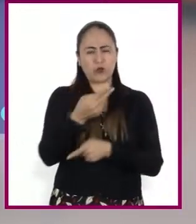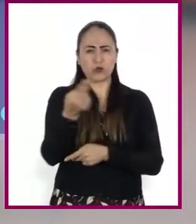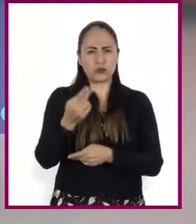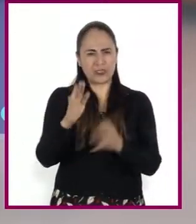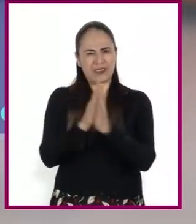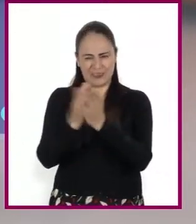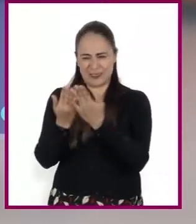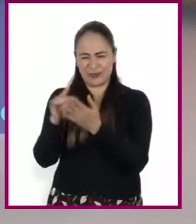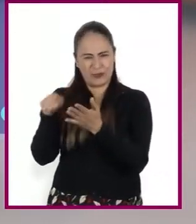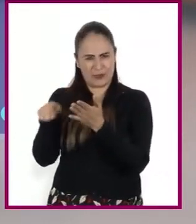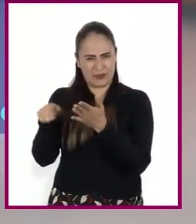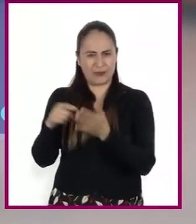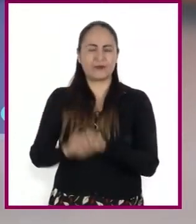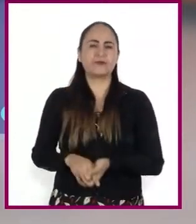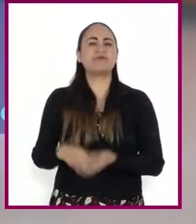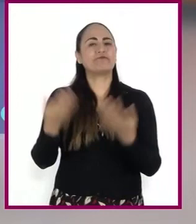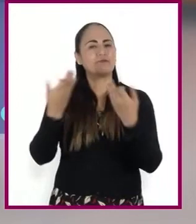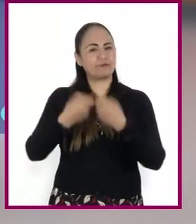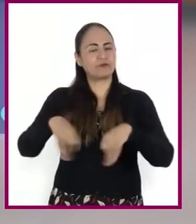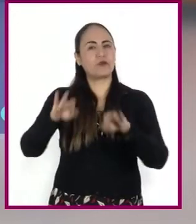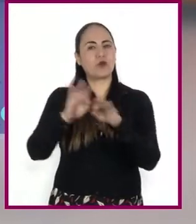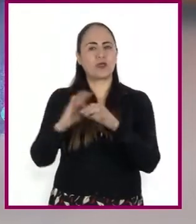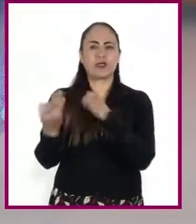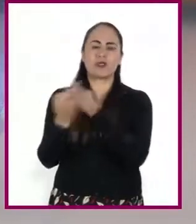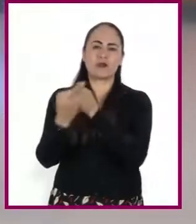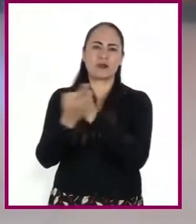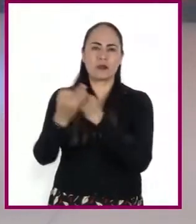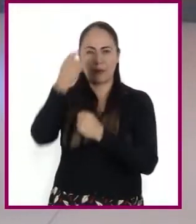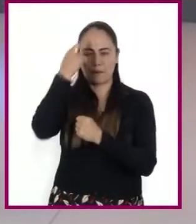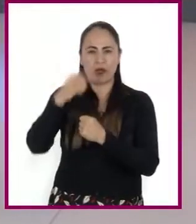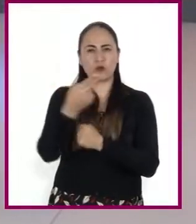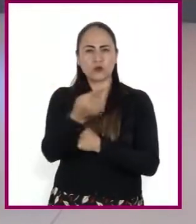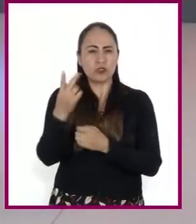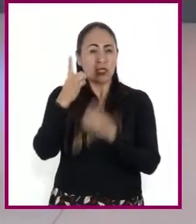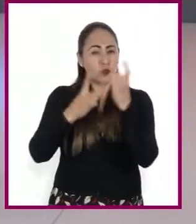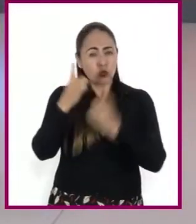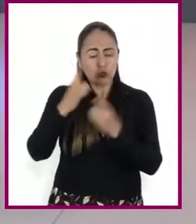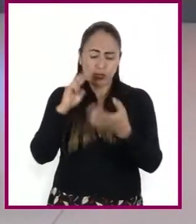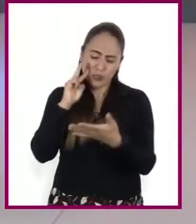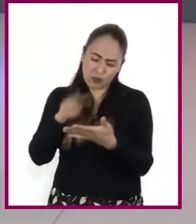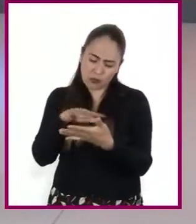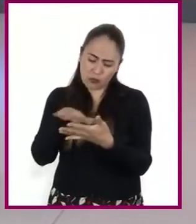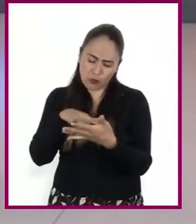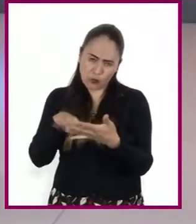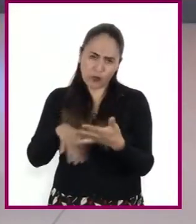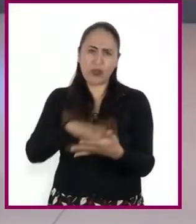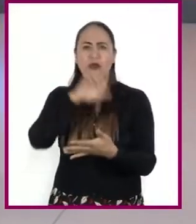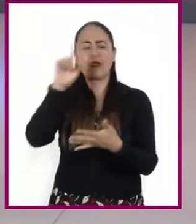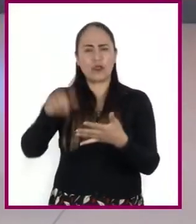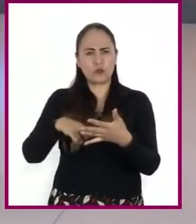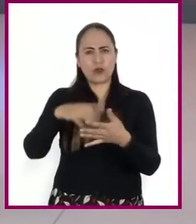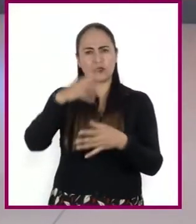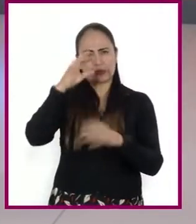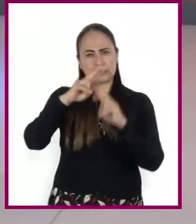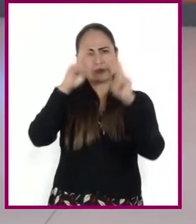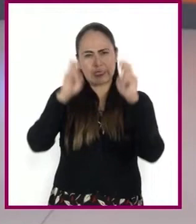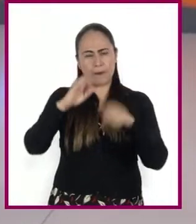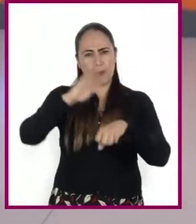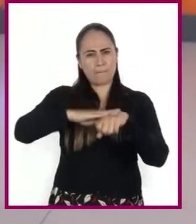su libro de texto, que es de gran utilidad para consultar dudas y para que puedan ampliar o comprender mejor el tema.